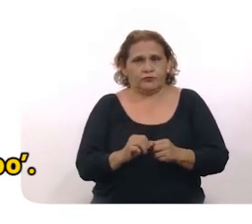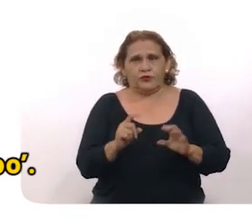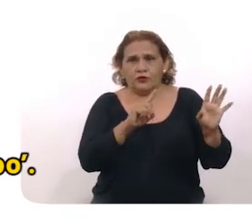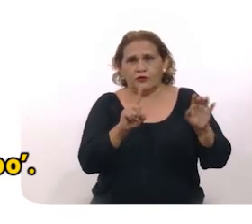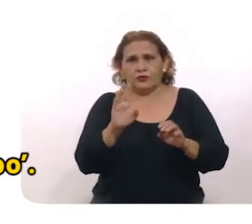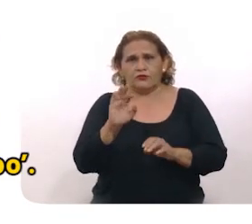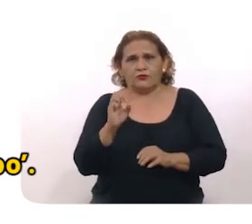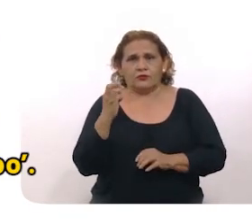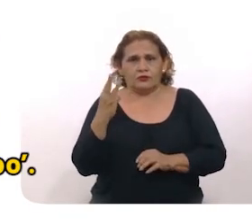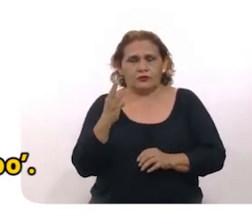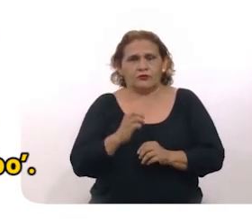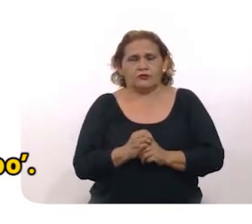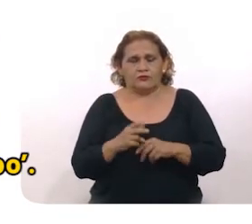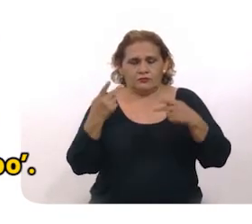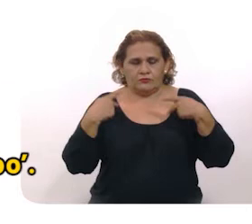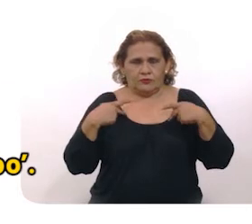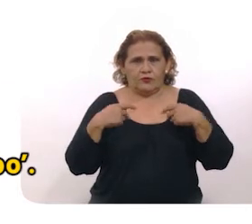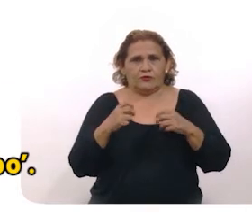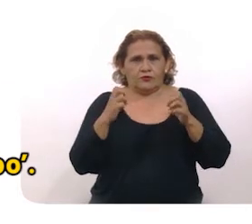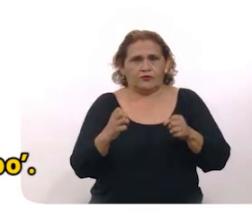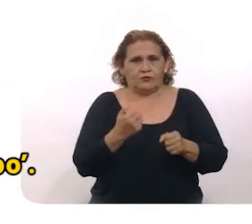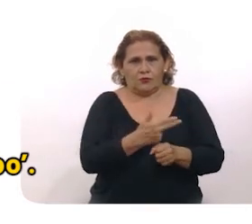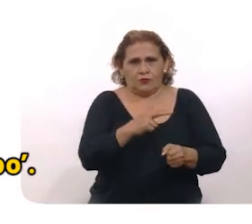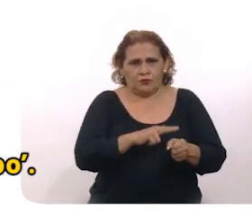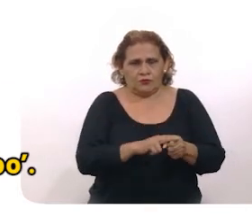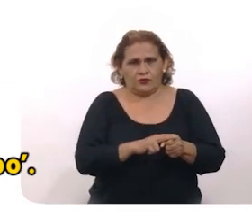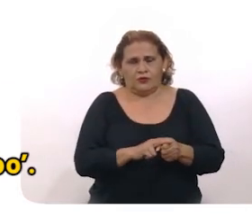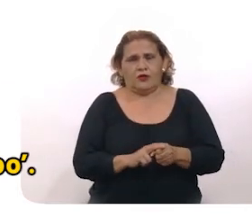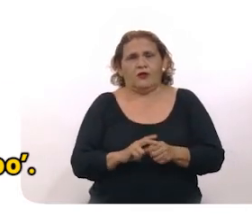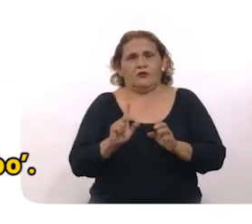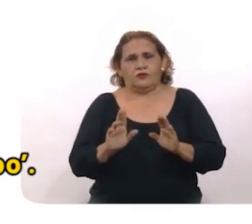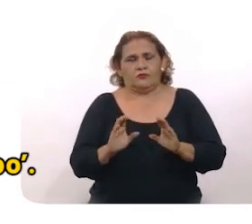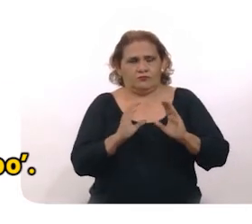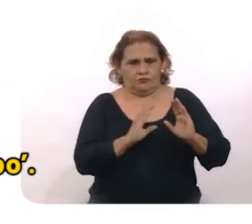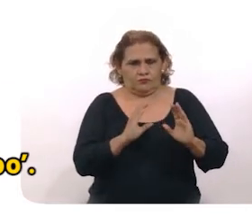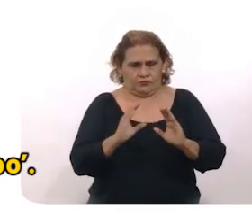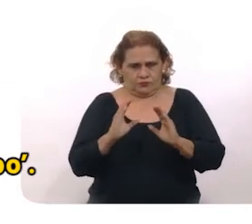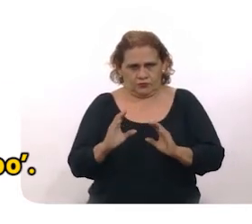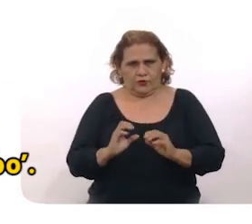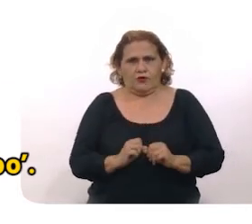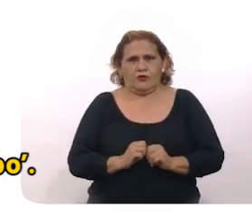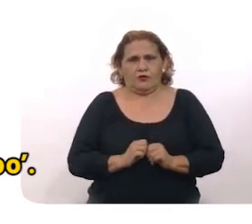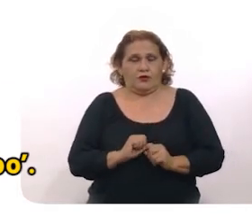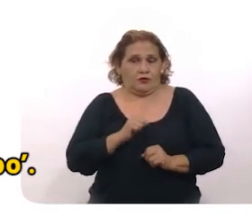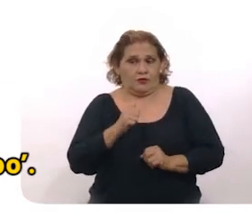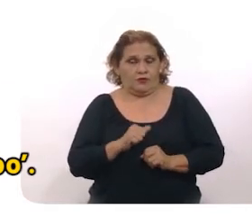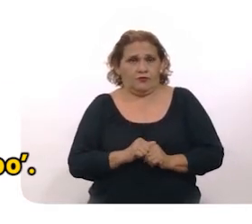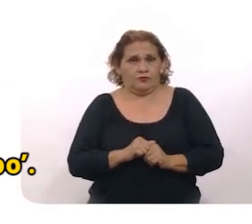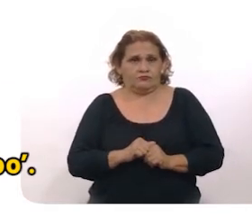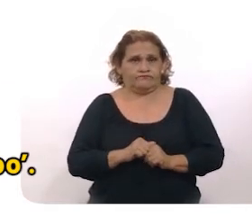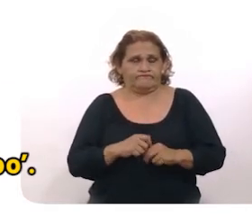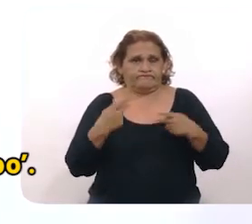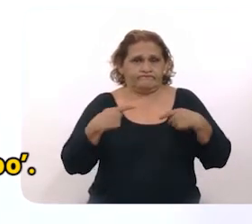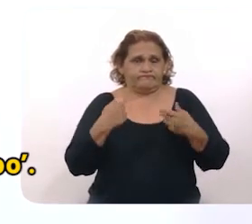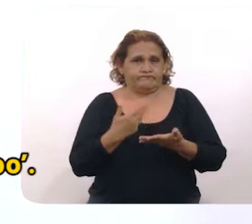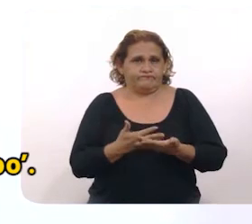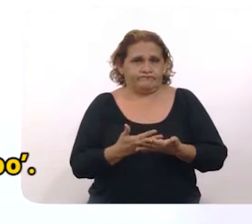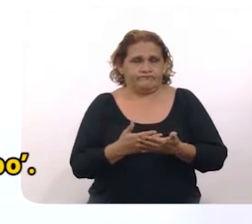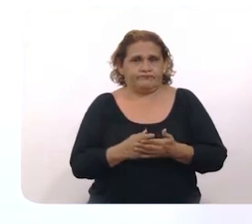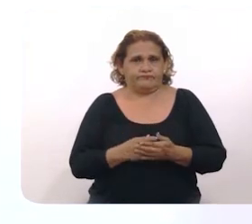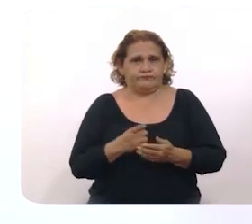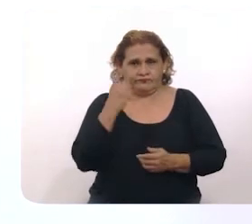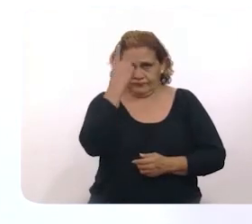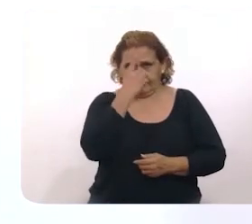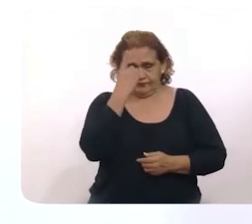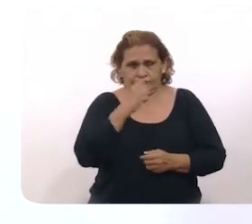153 de los casos positivos están en hospitales públicos y en aislamiento total. Hay otros pacientes a la espera de diagnóstico.